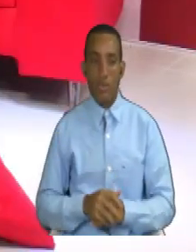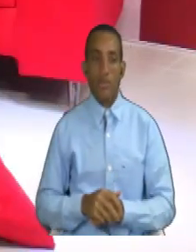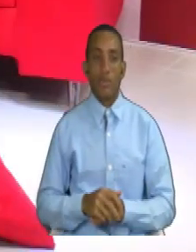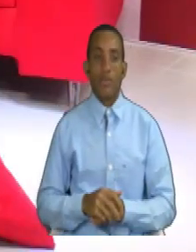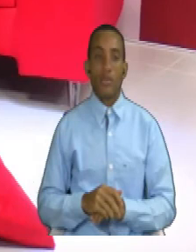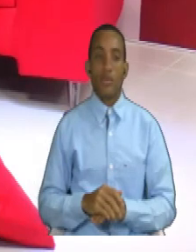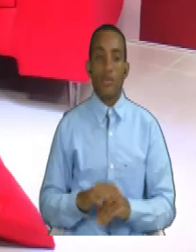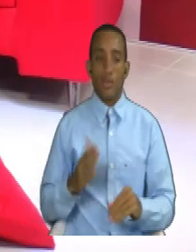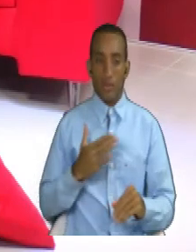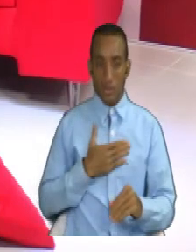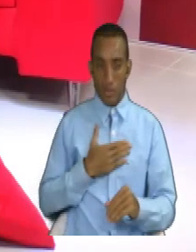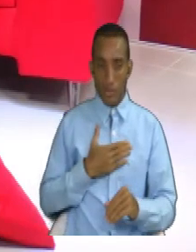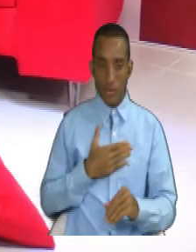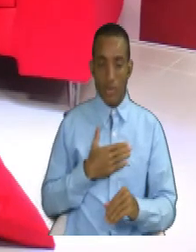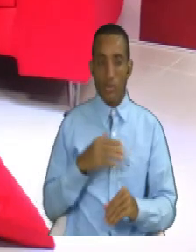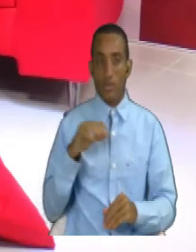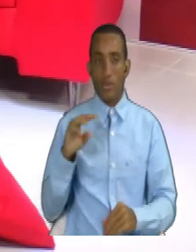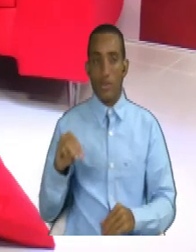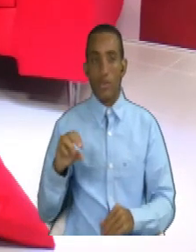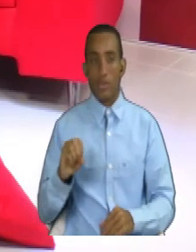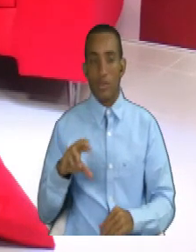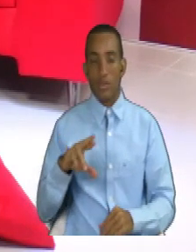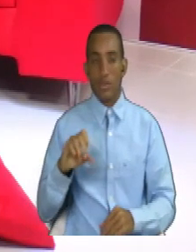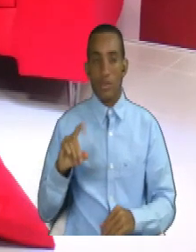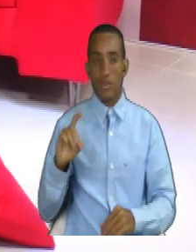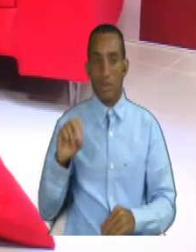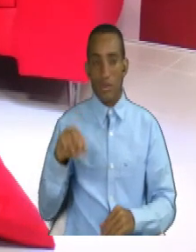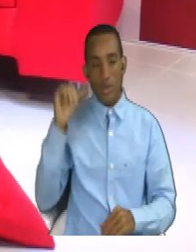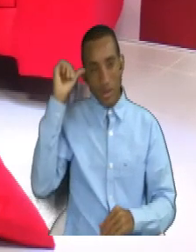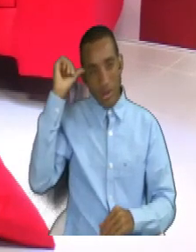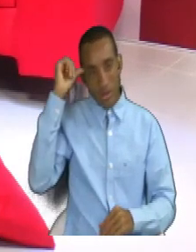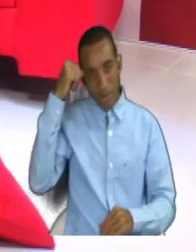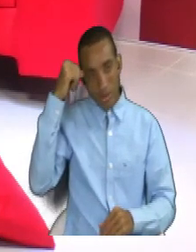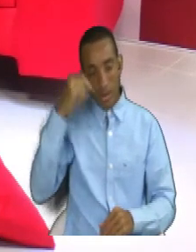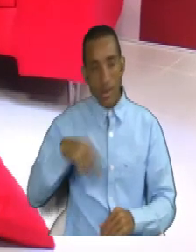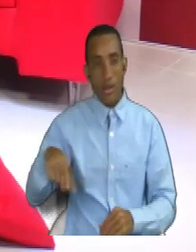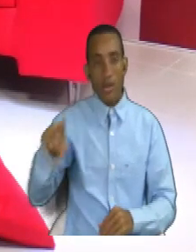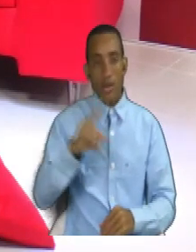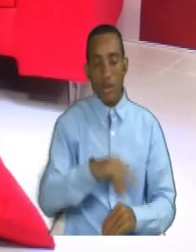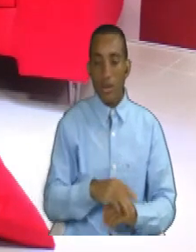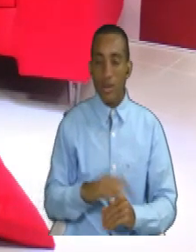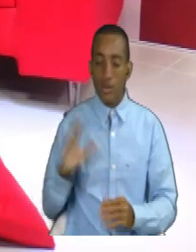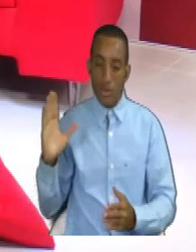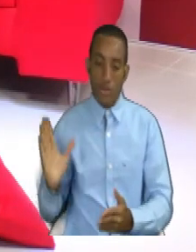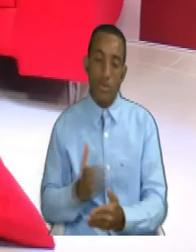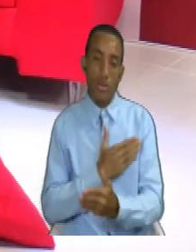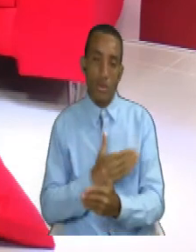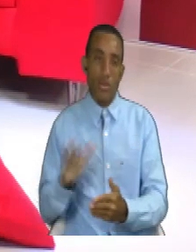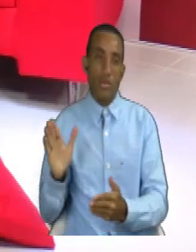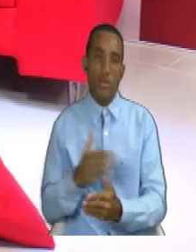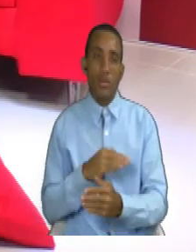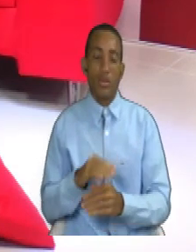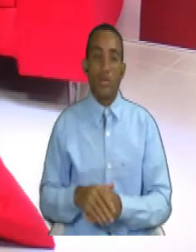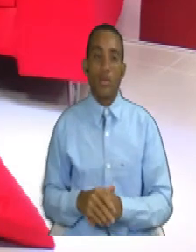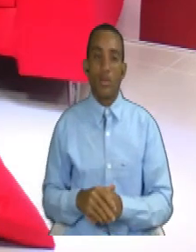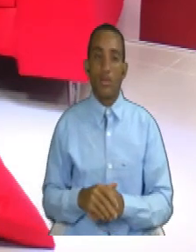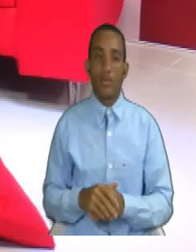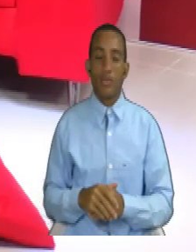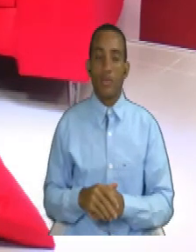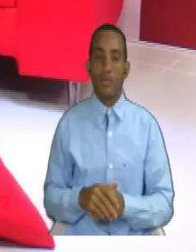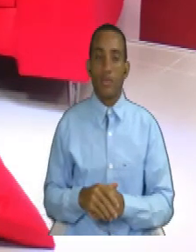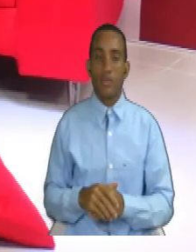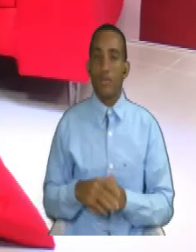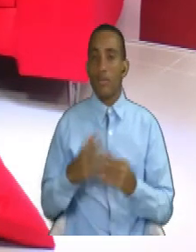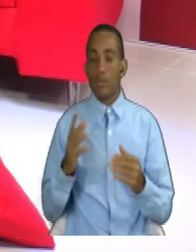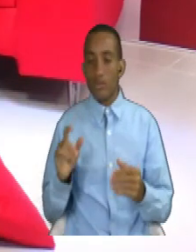Canción de Dairo Restrepo y Marlon Ramírez, muy pegajosa. Recuerden, por ahí está una promo sonando. Vamos a hacer un evento con